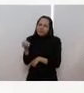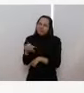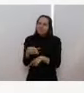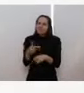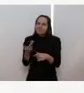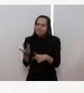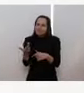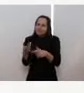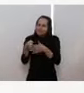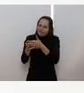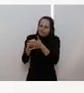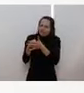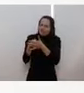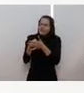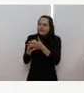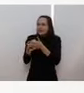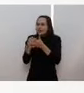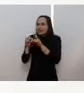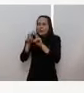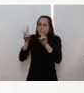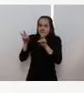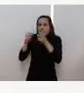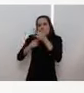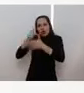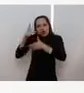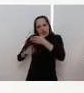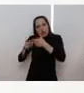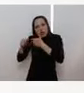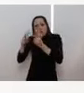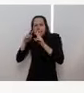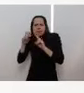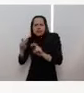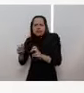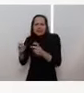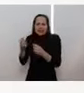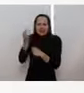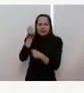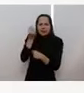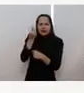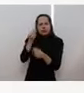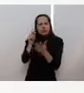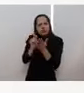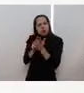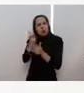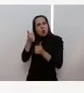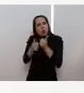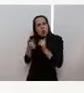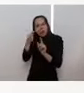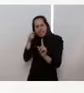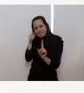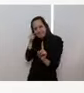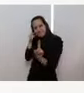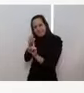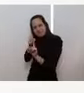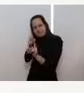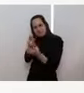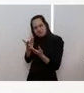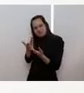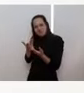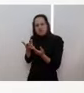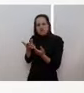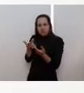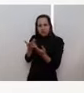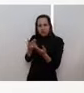ejercer sobre estos proyectos de investigación porque estamos apuntando le a un a una nueva